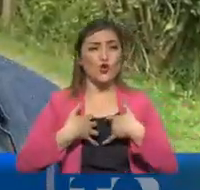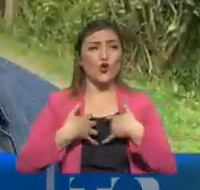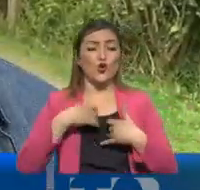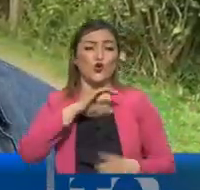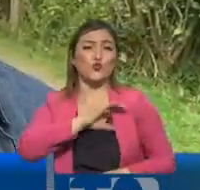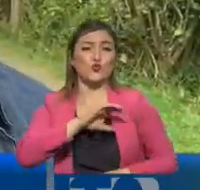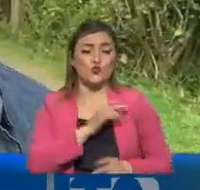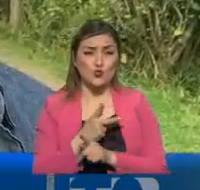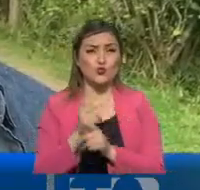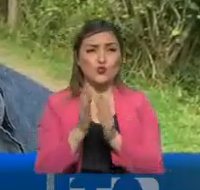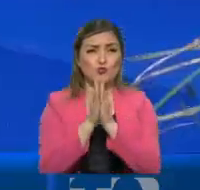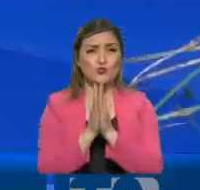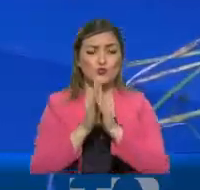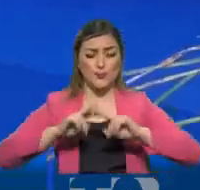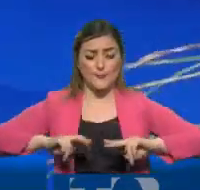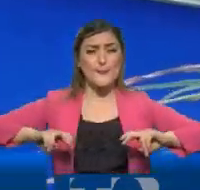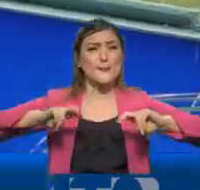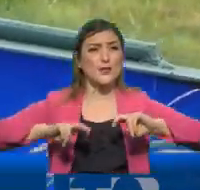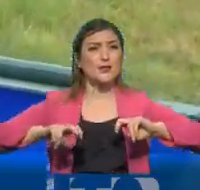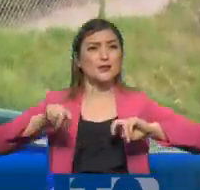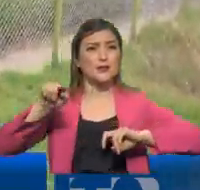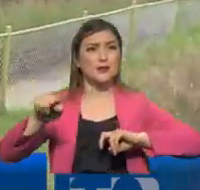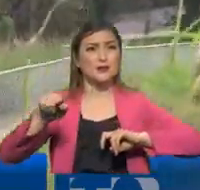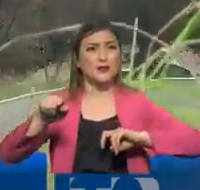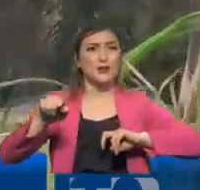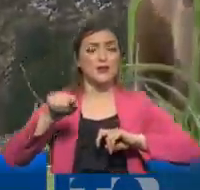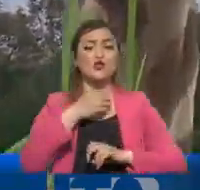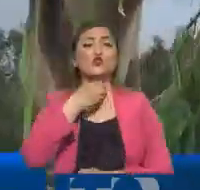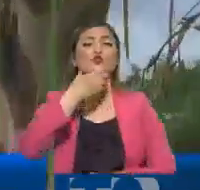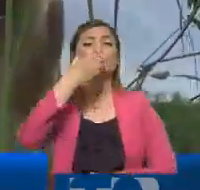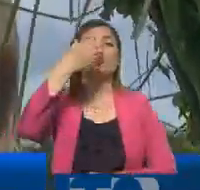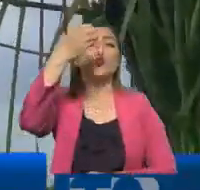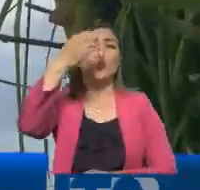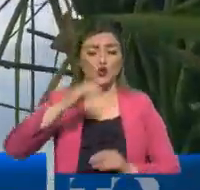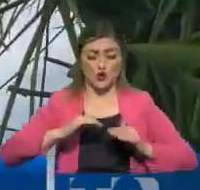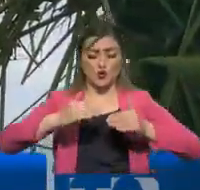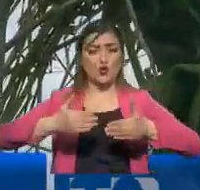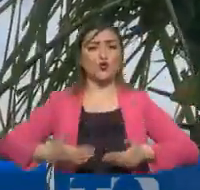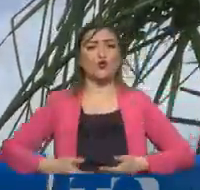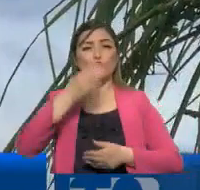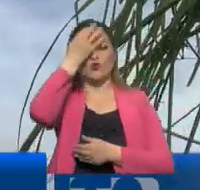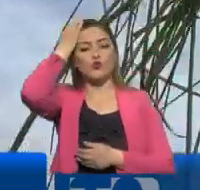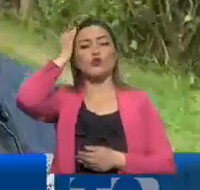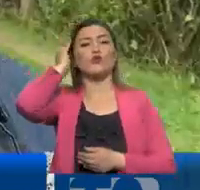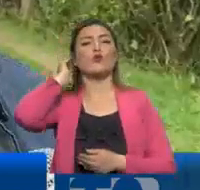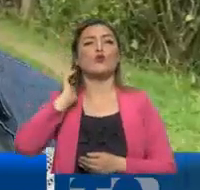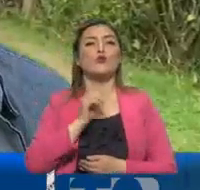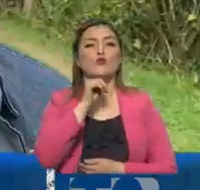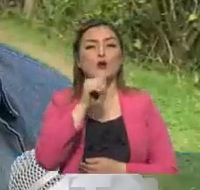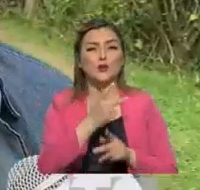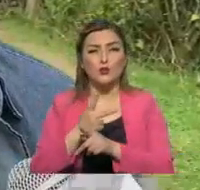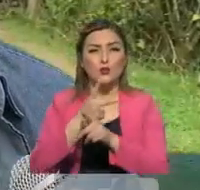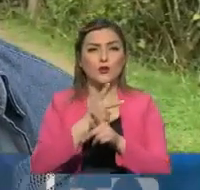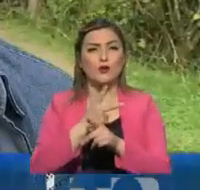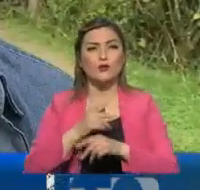cantón ha solicitado incluso que se investigue la supuesta gestación de una de las jirafas, que a su criterio le faltarían los cuidados pertinentes. Simplemente que se